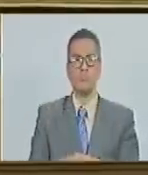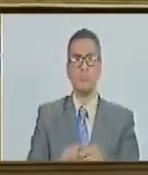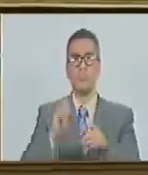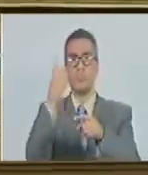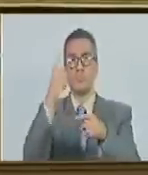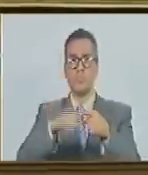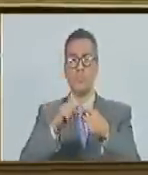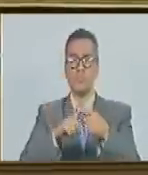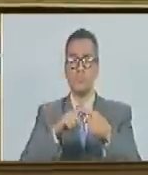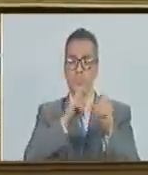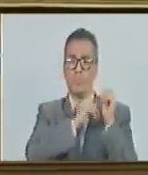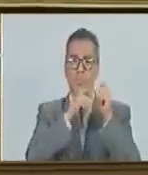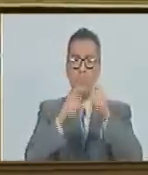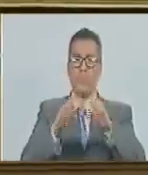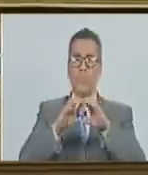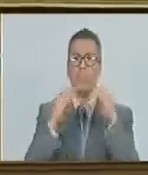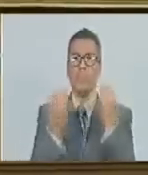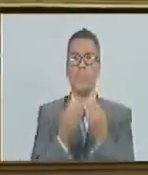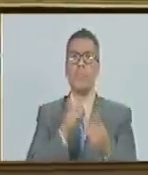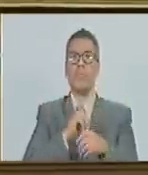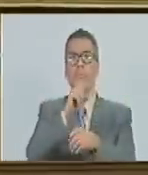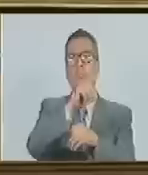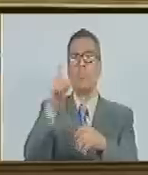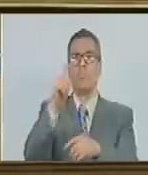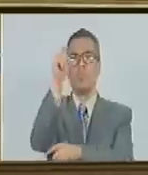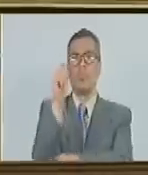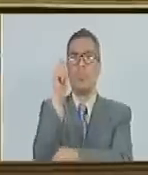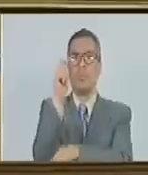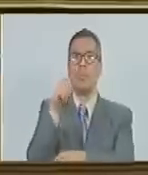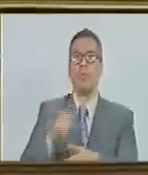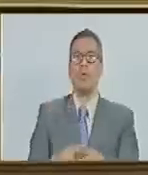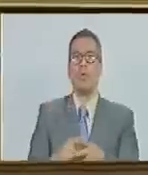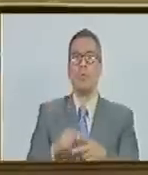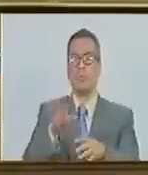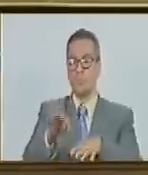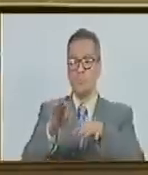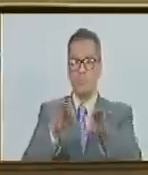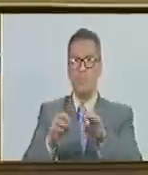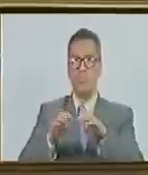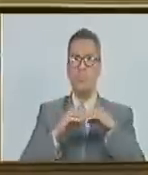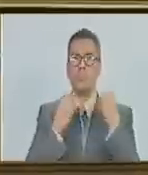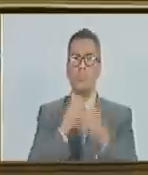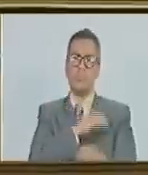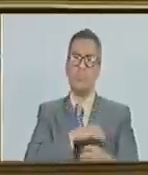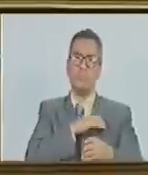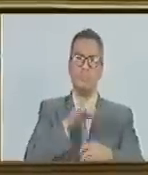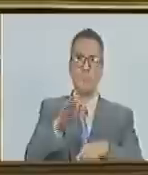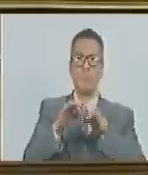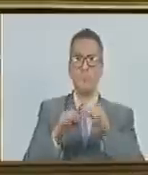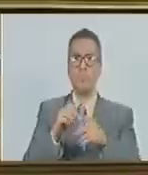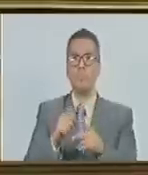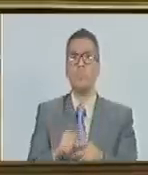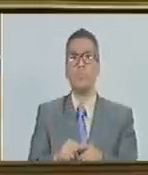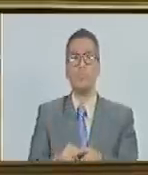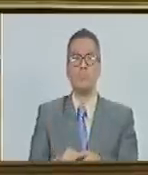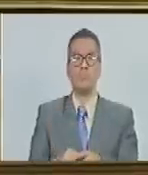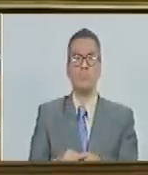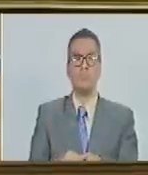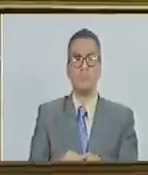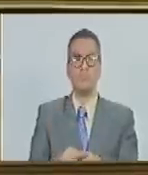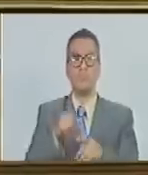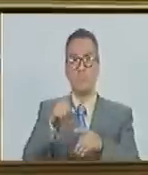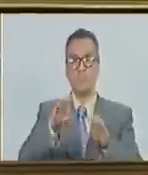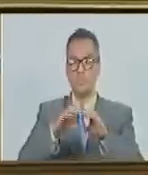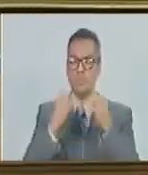Primero se nombra una comisión de 11 diputados que se erigen en la comisión preliminar, domingo. Y